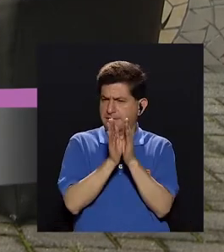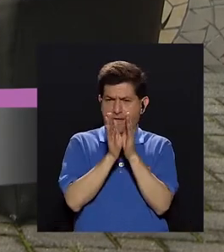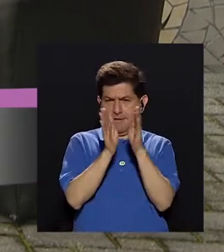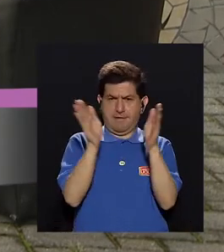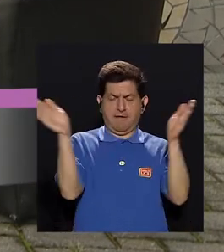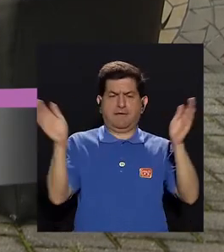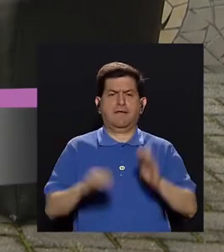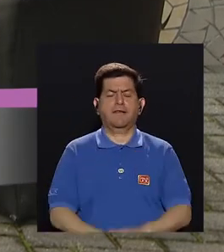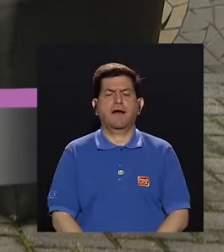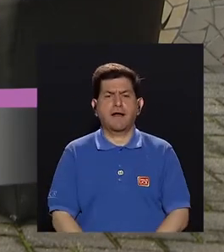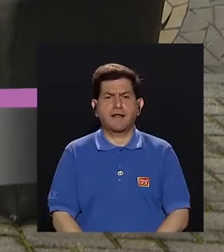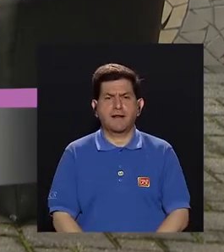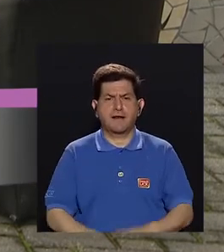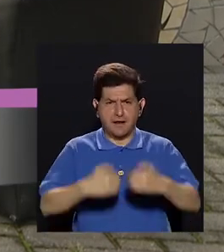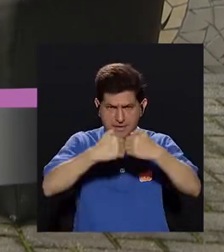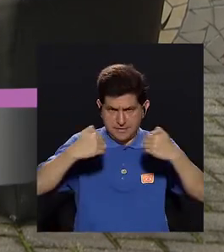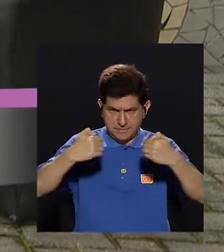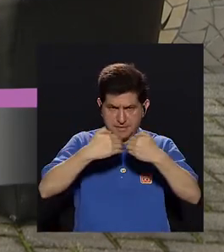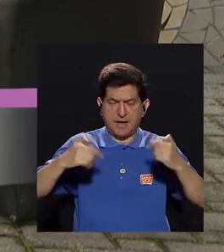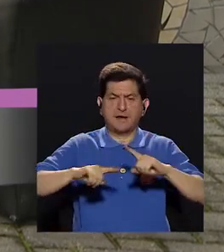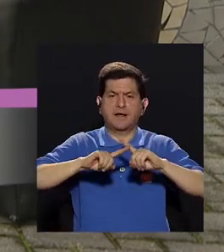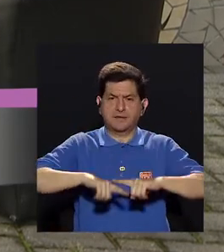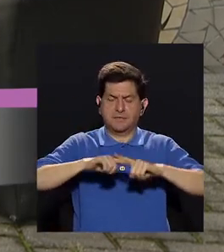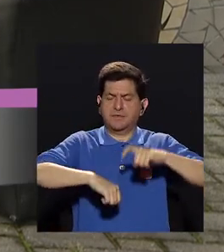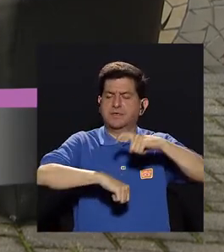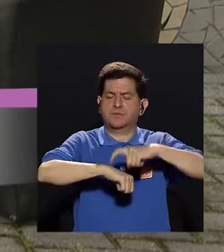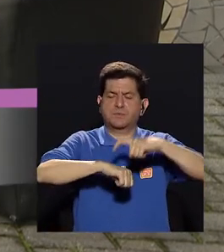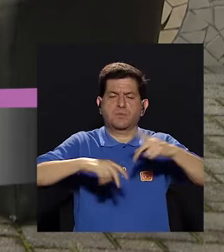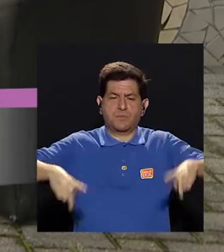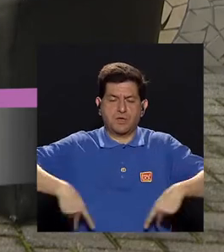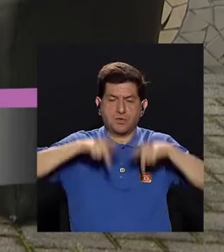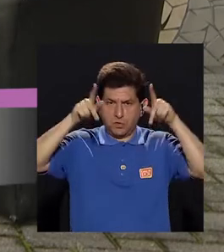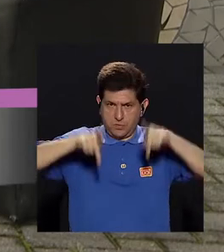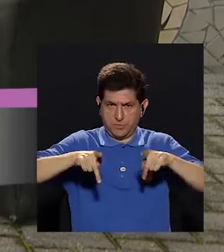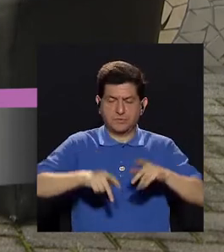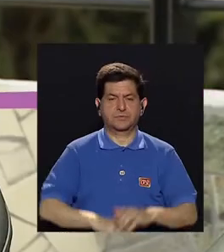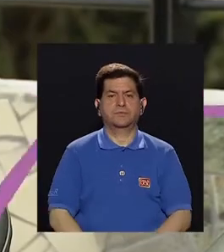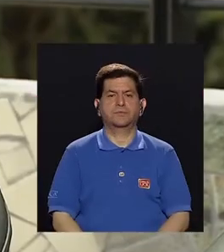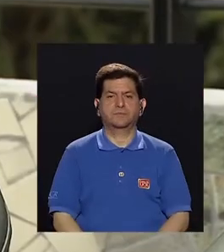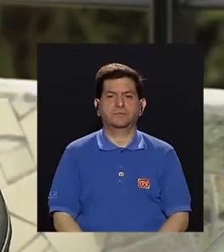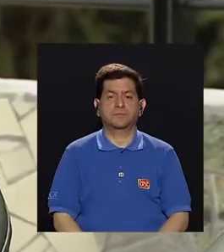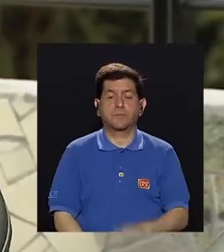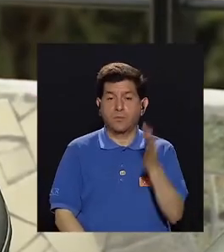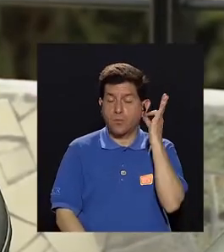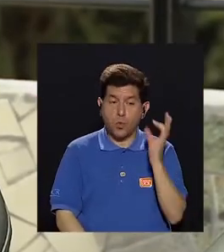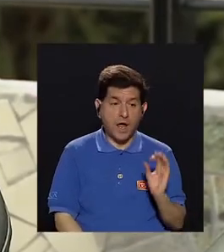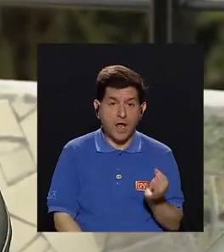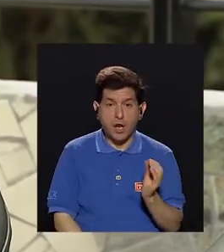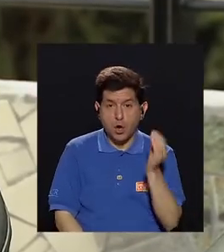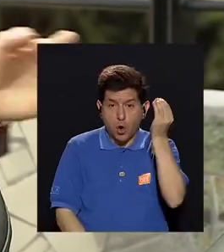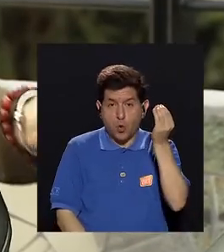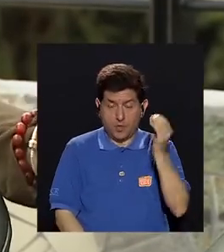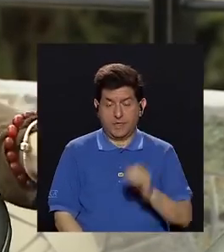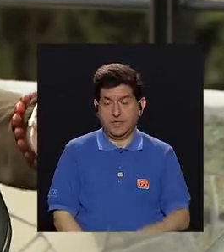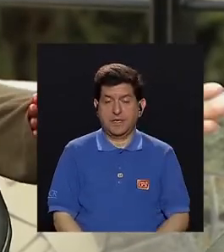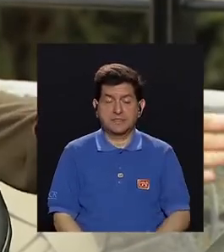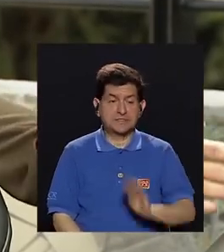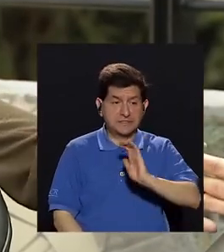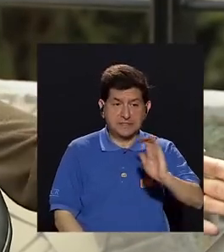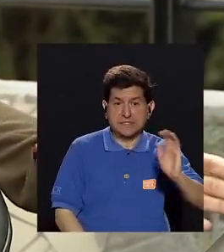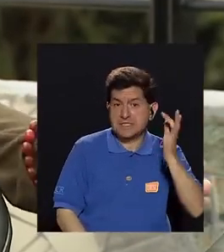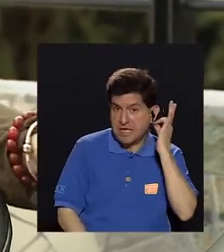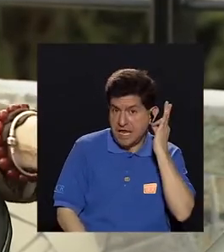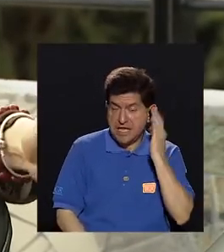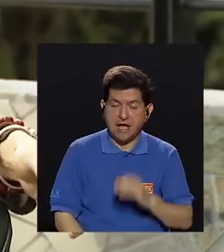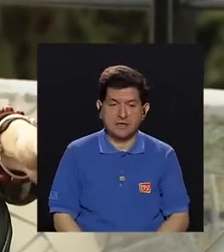general pues una división de acuerdo a la etapa de vida de las personas. Como te decía, mujeres jóvenes, mujeres adolescentes,